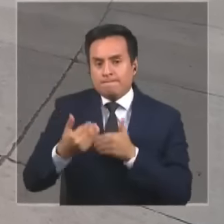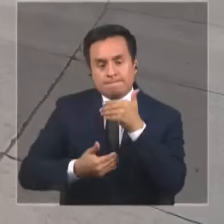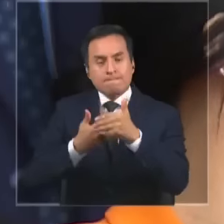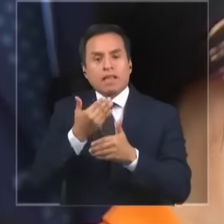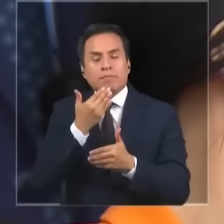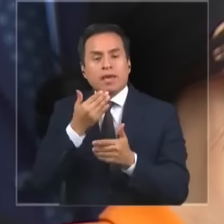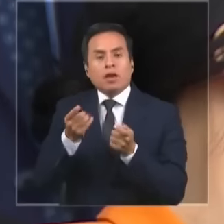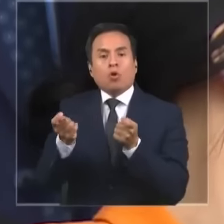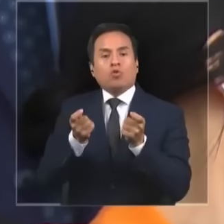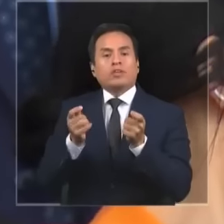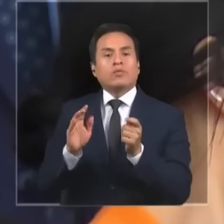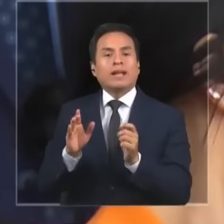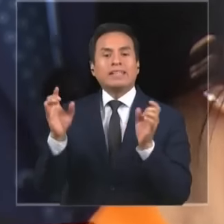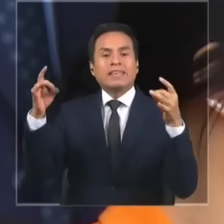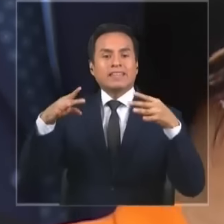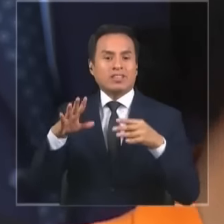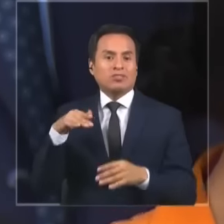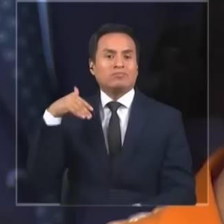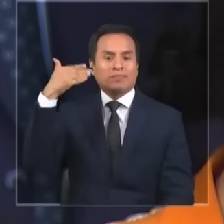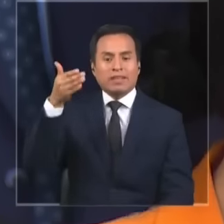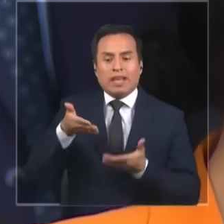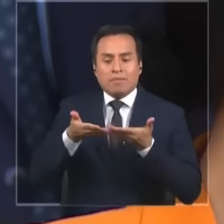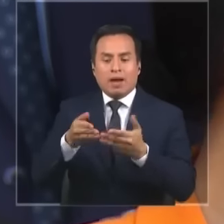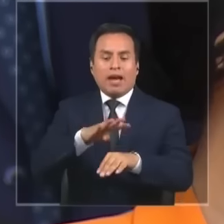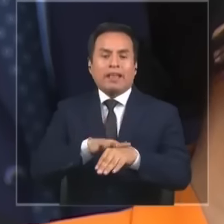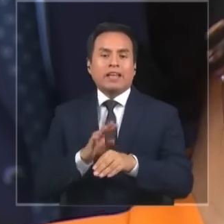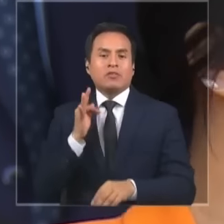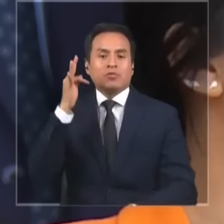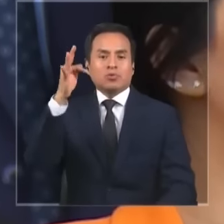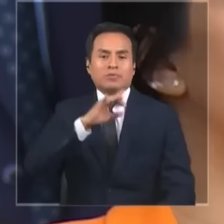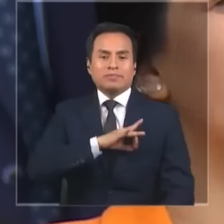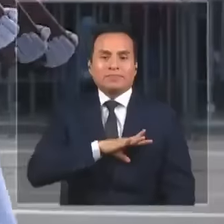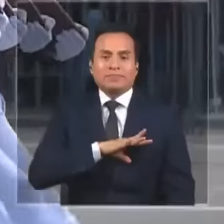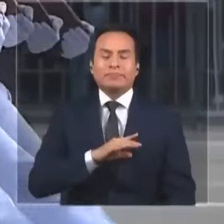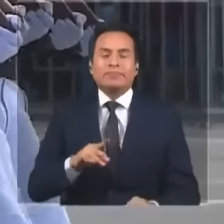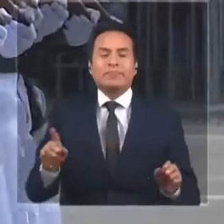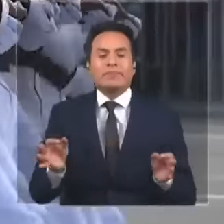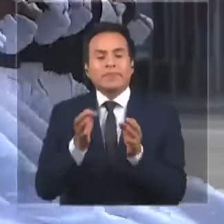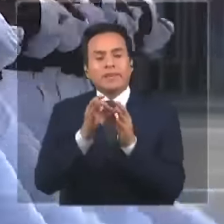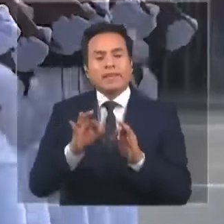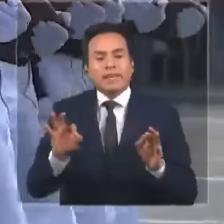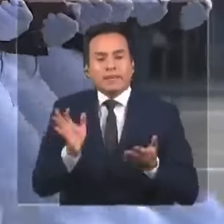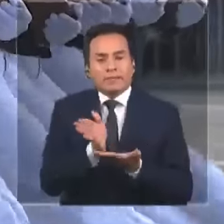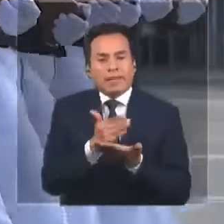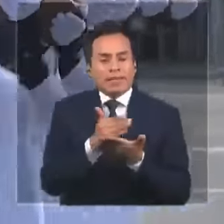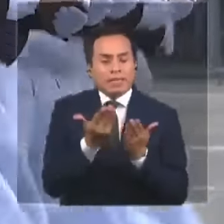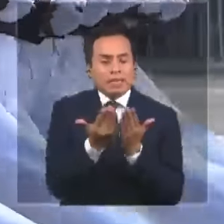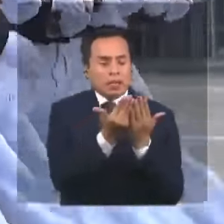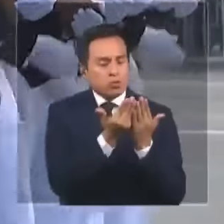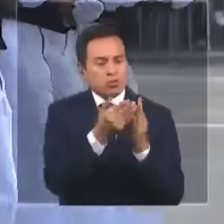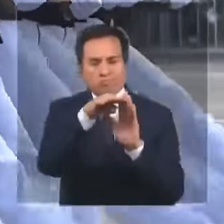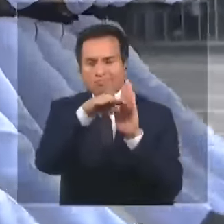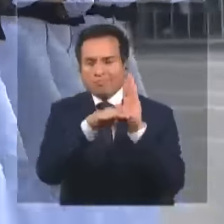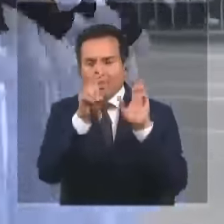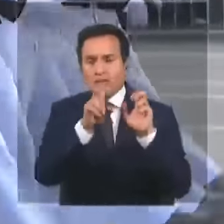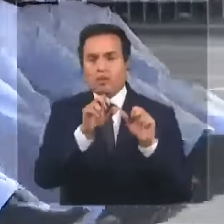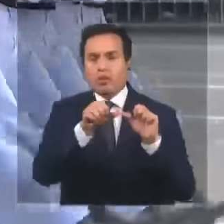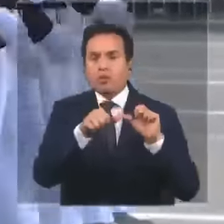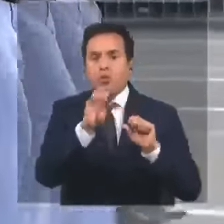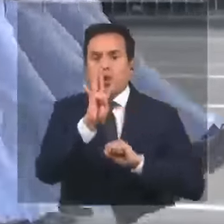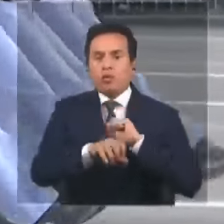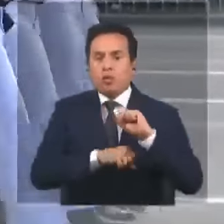y conducir los destinos de la Armada del Futuro. El plan de estudios comprende una duración